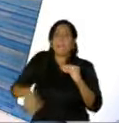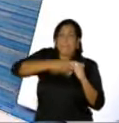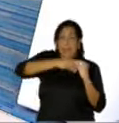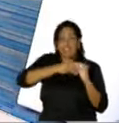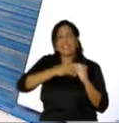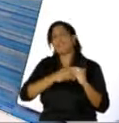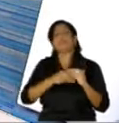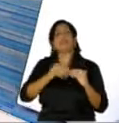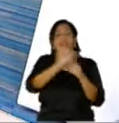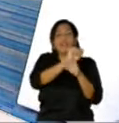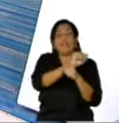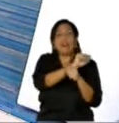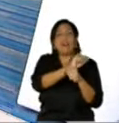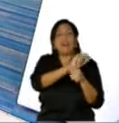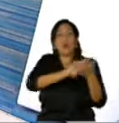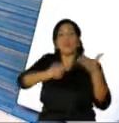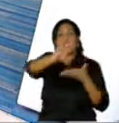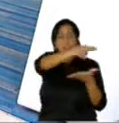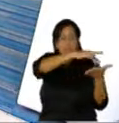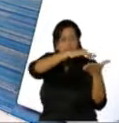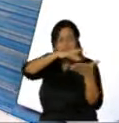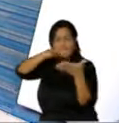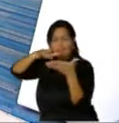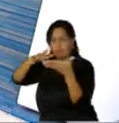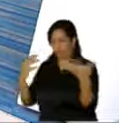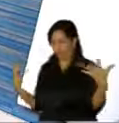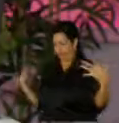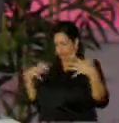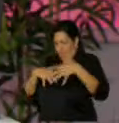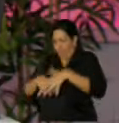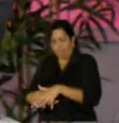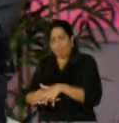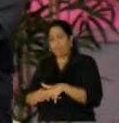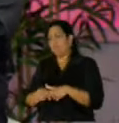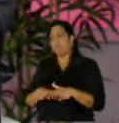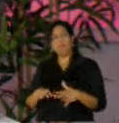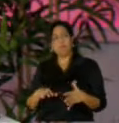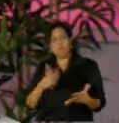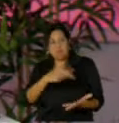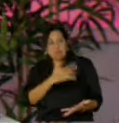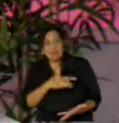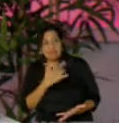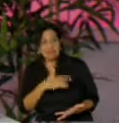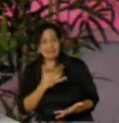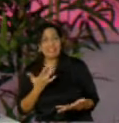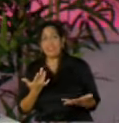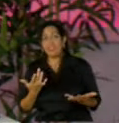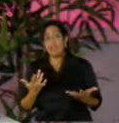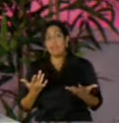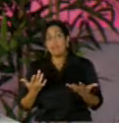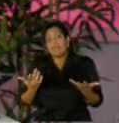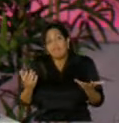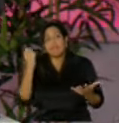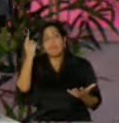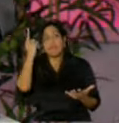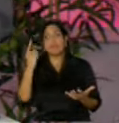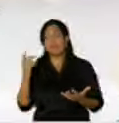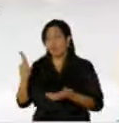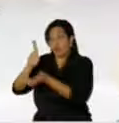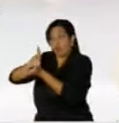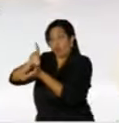apoyo de los profesores y ustedes estar dispuestos a vivir esta experiencia, ¿qué les parece? Porque una cosa es que hayan enviado